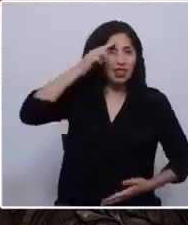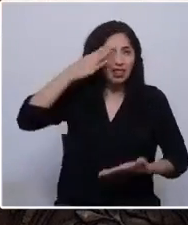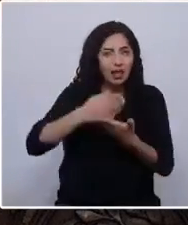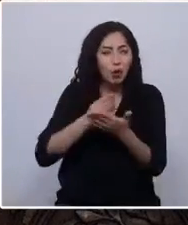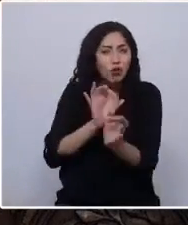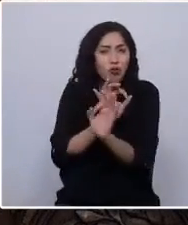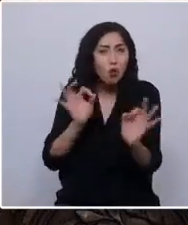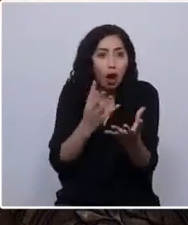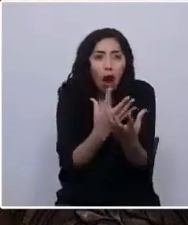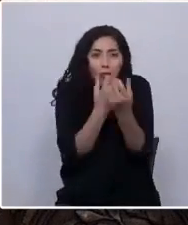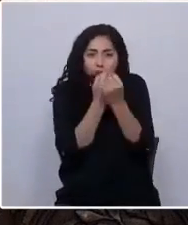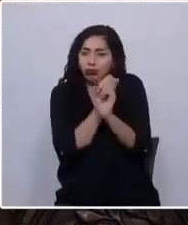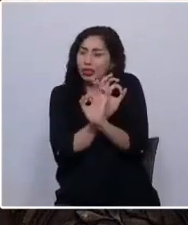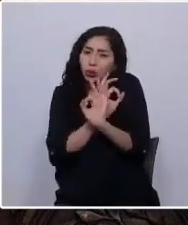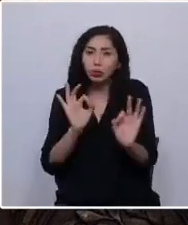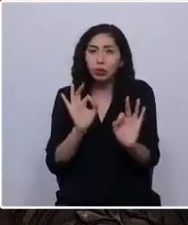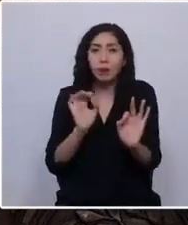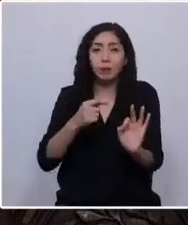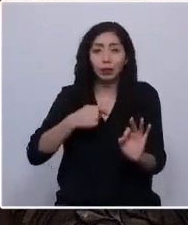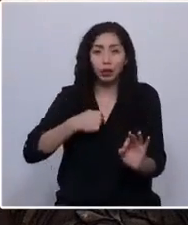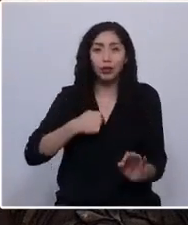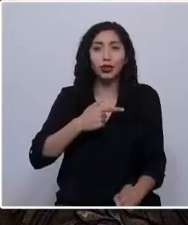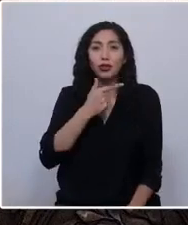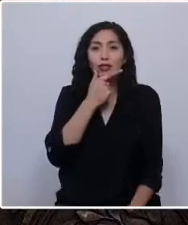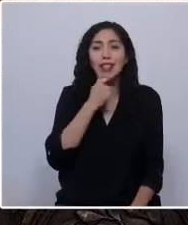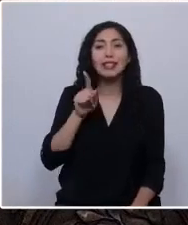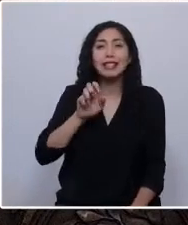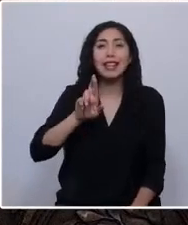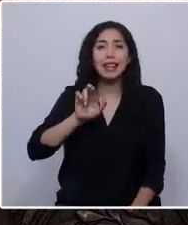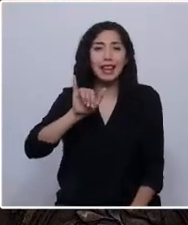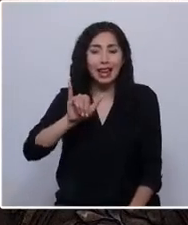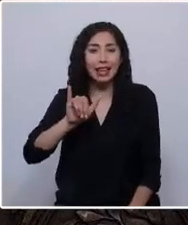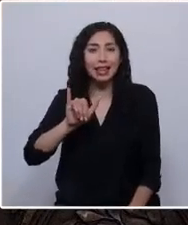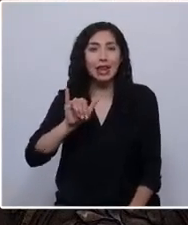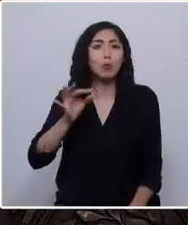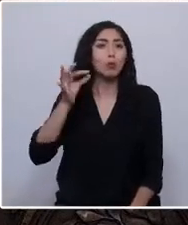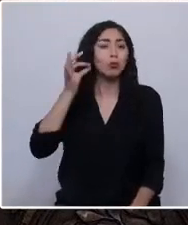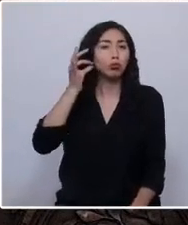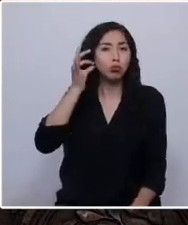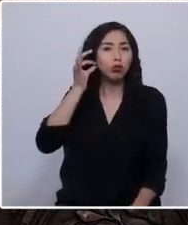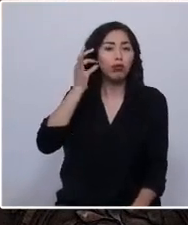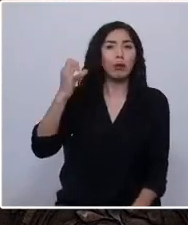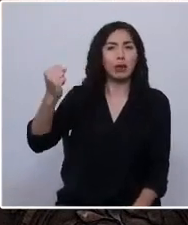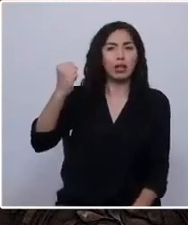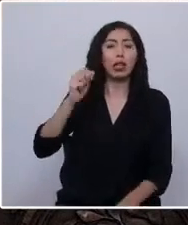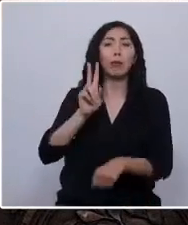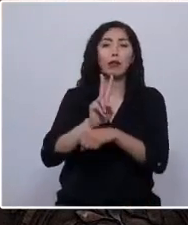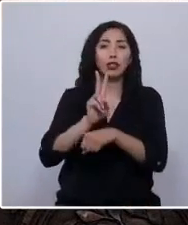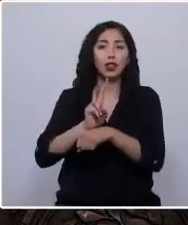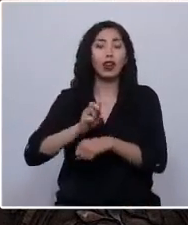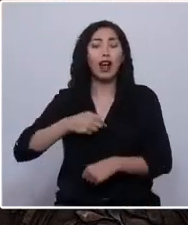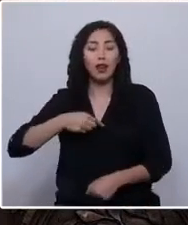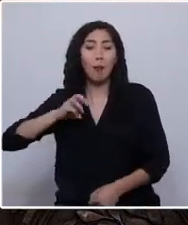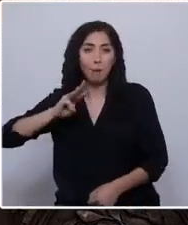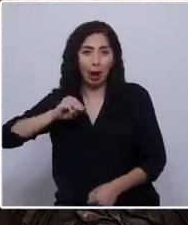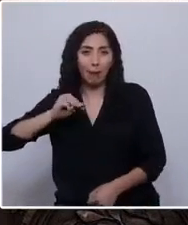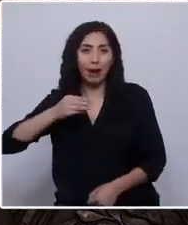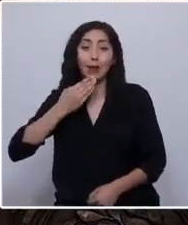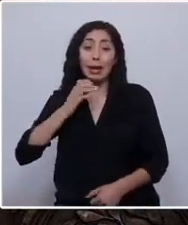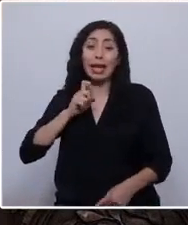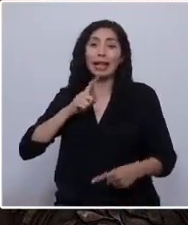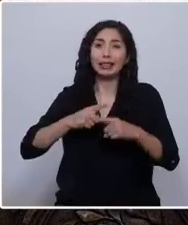callarán. Soy Mariela Cerey Jiménez, mujer feminista, profesora, madre y